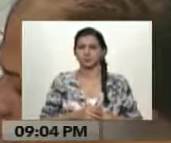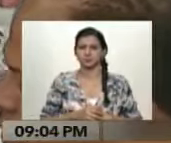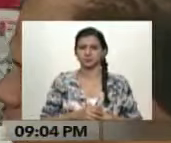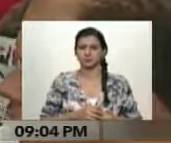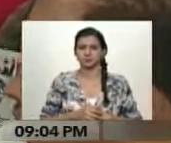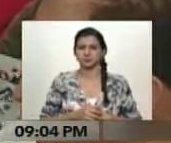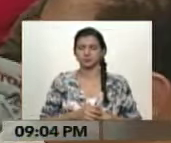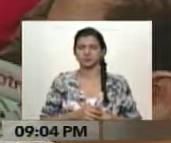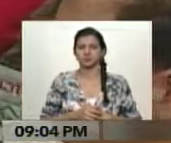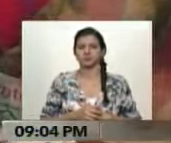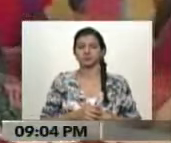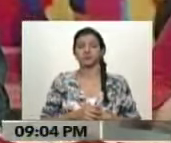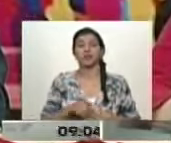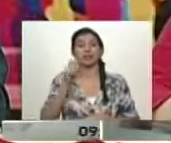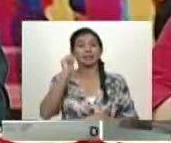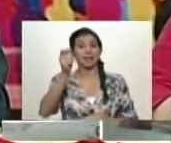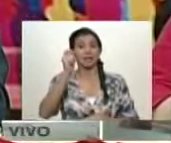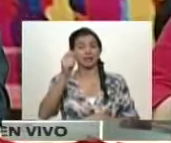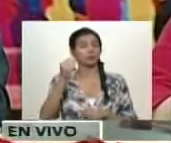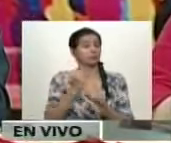que es una tarea también